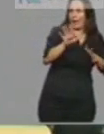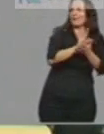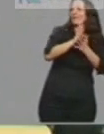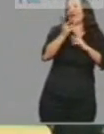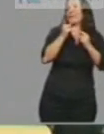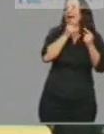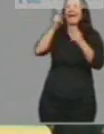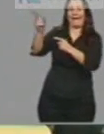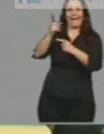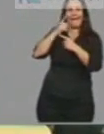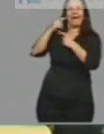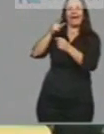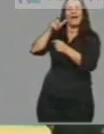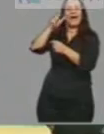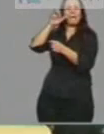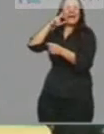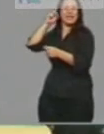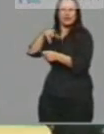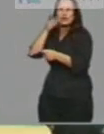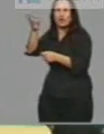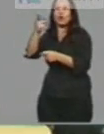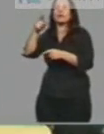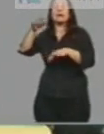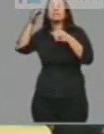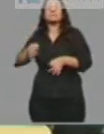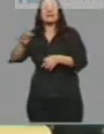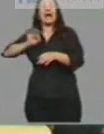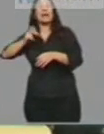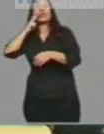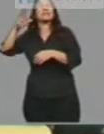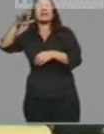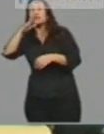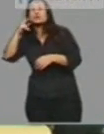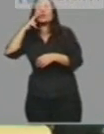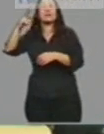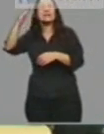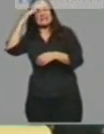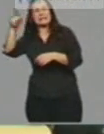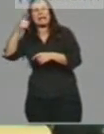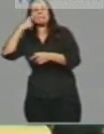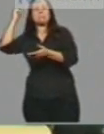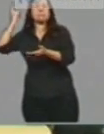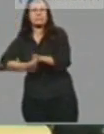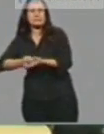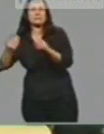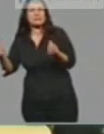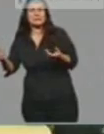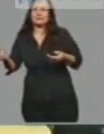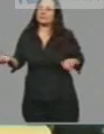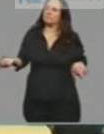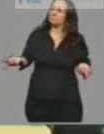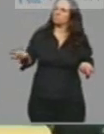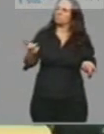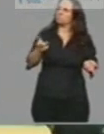Corte Suprema de los Estados Unidos en el año 2014 o 2015. Realmente no parece